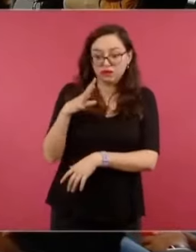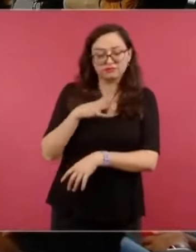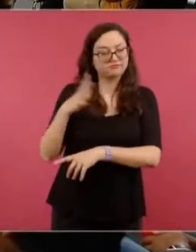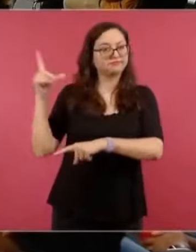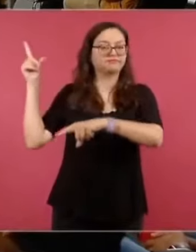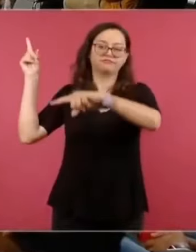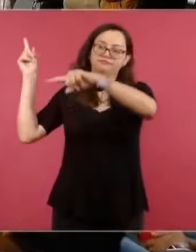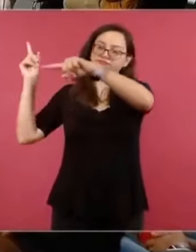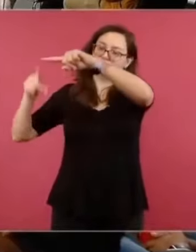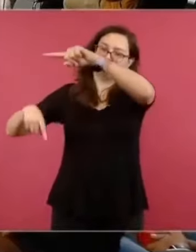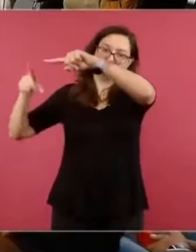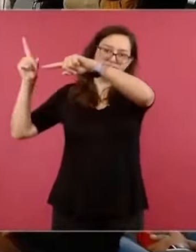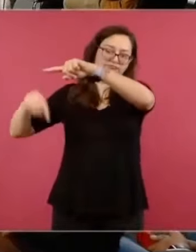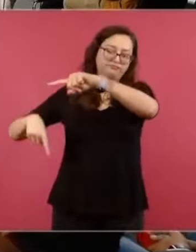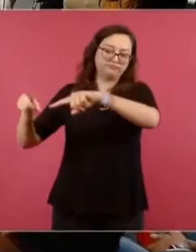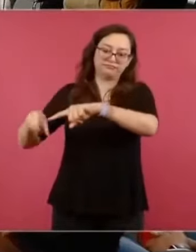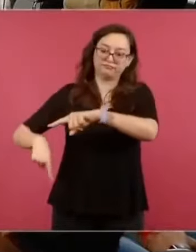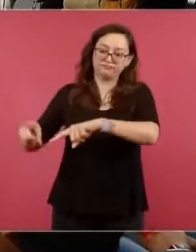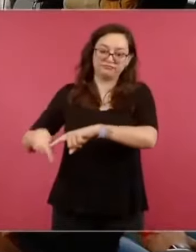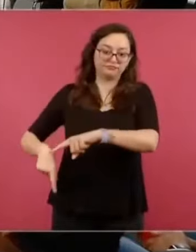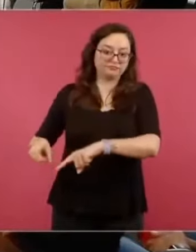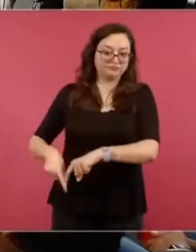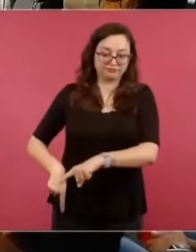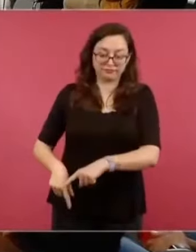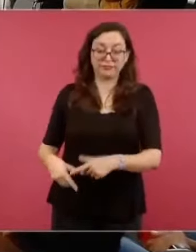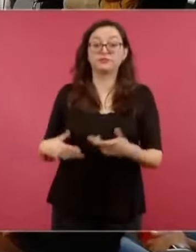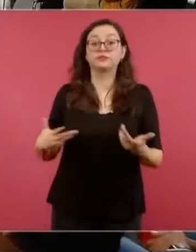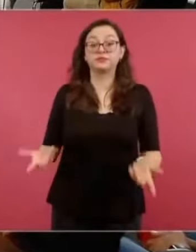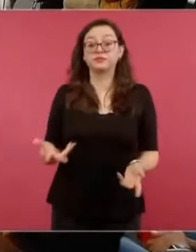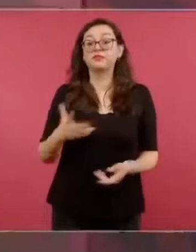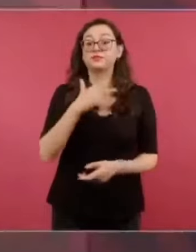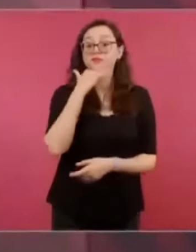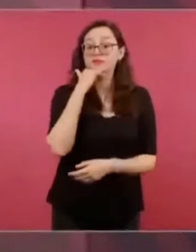Y todo lo que les ayude a los corruptos